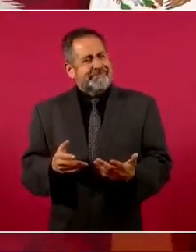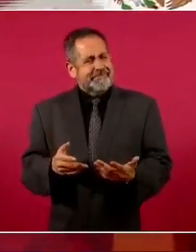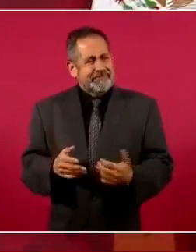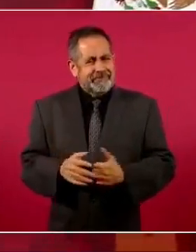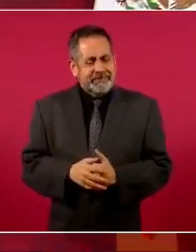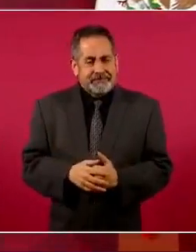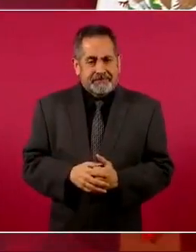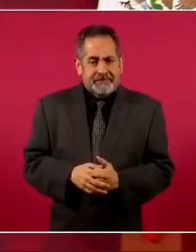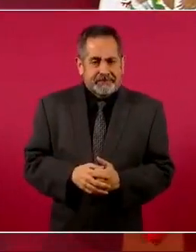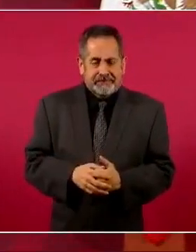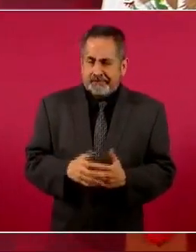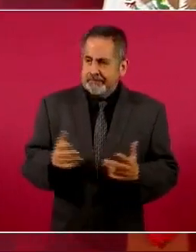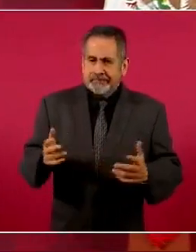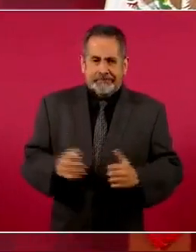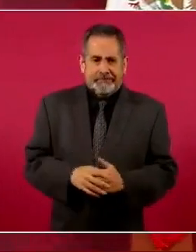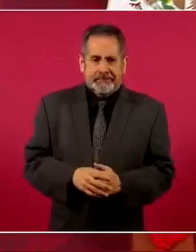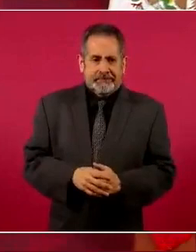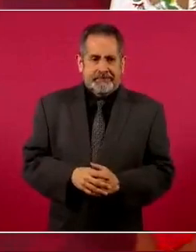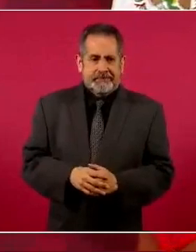¿Qué no nos